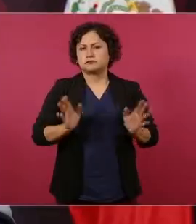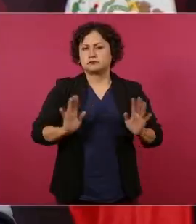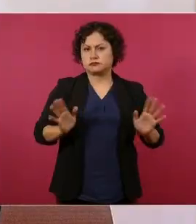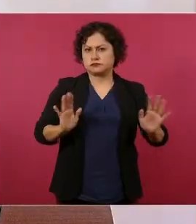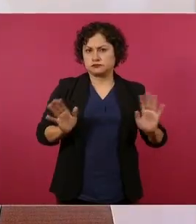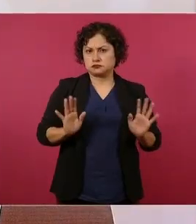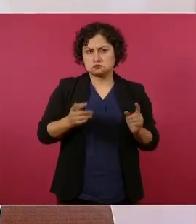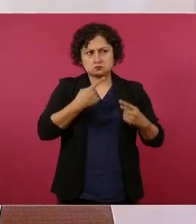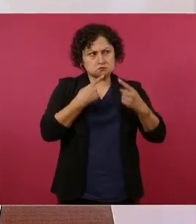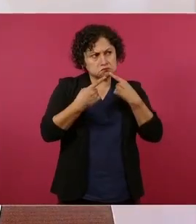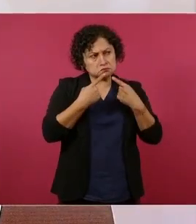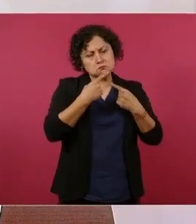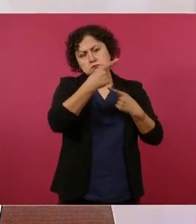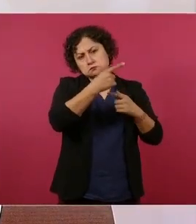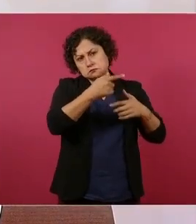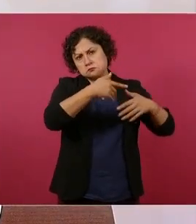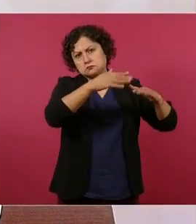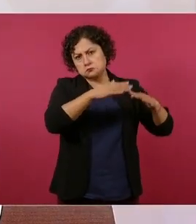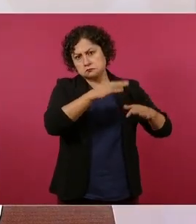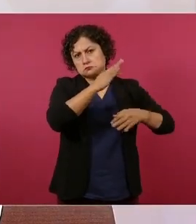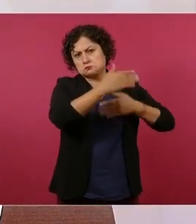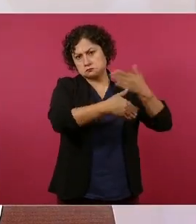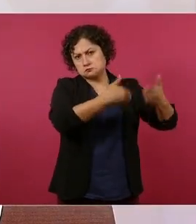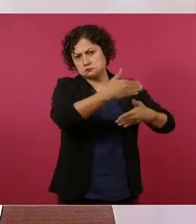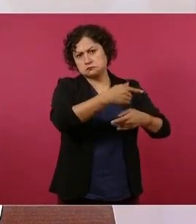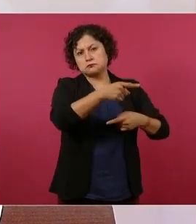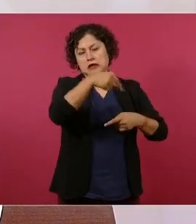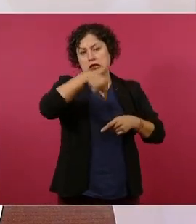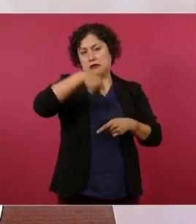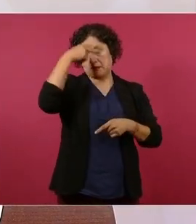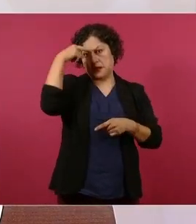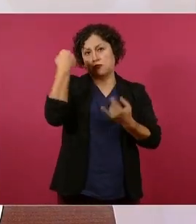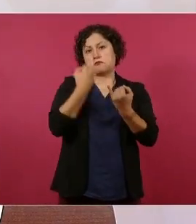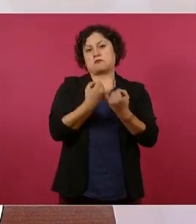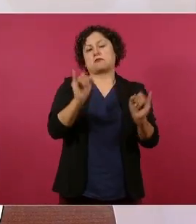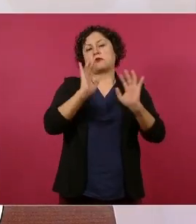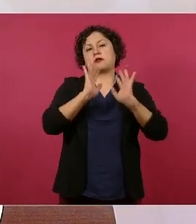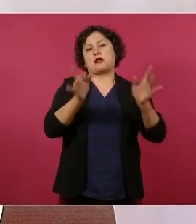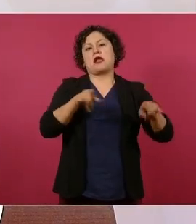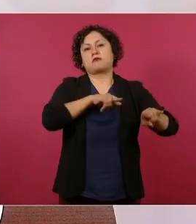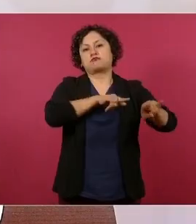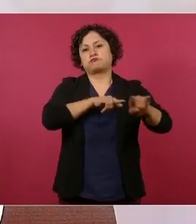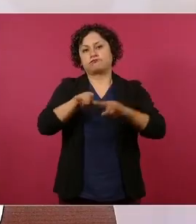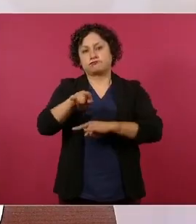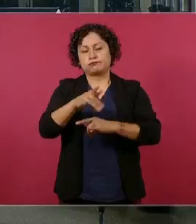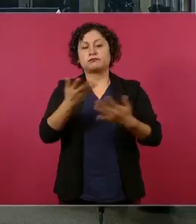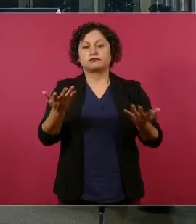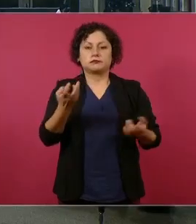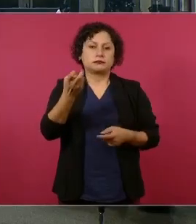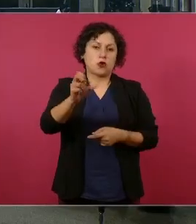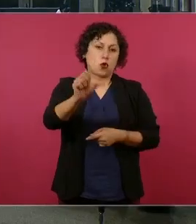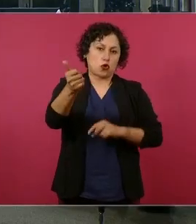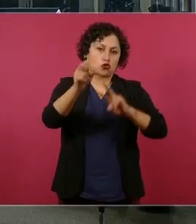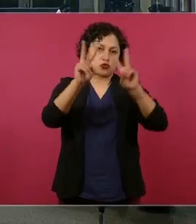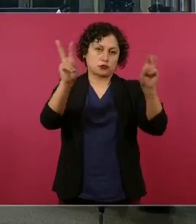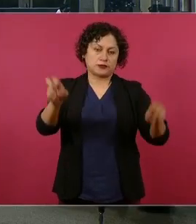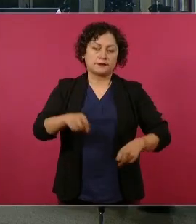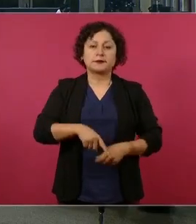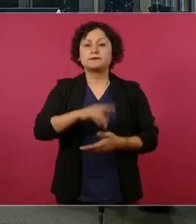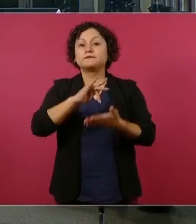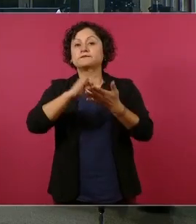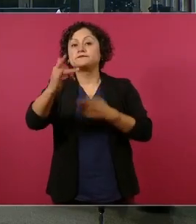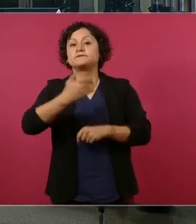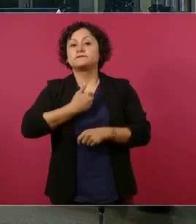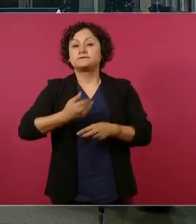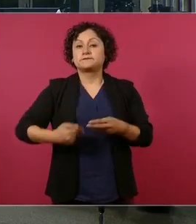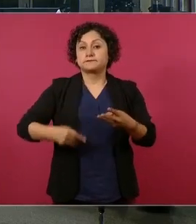eso, sí, ese es otro asunto que vamos a tratar. Gracias, presidente. Ya nada más por último, si